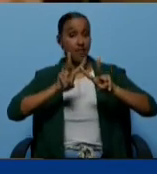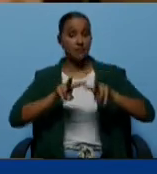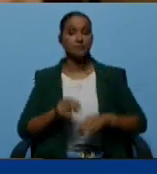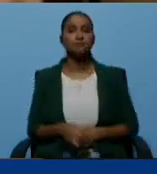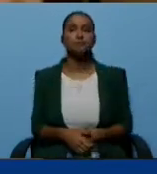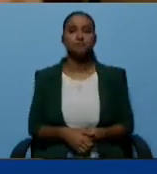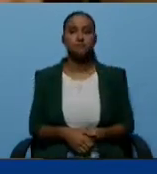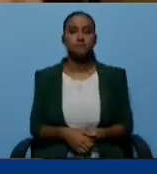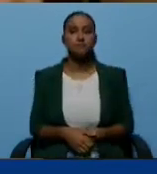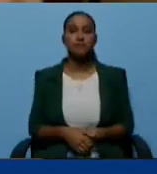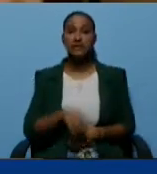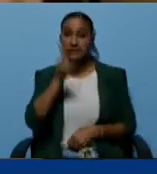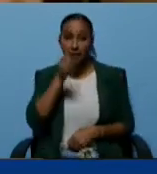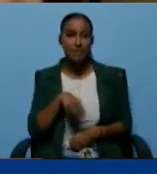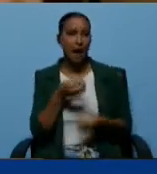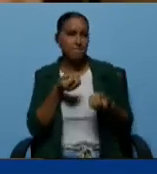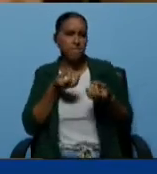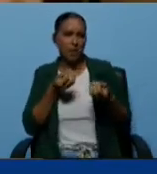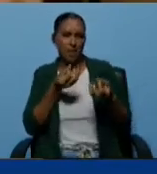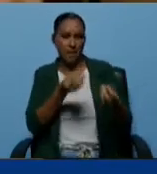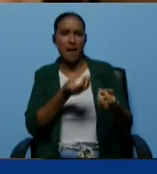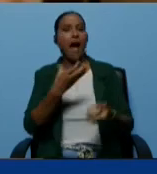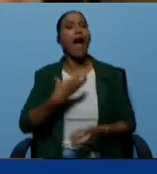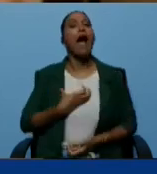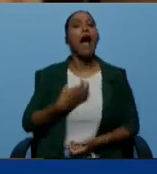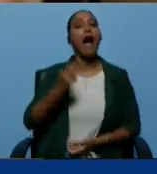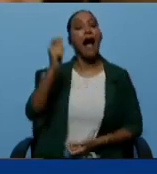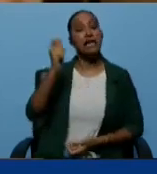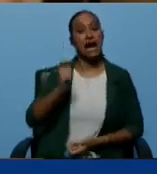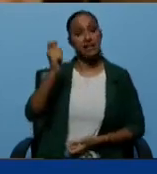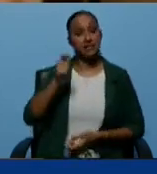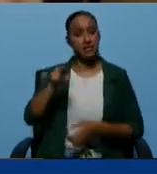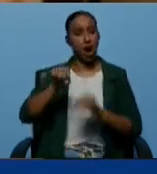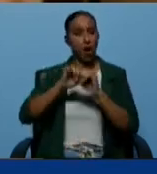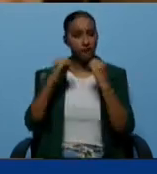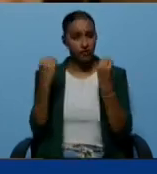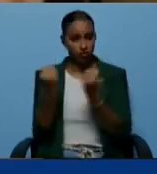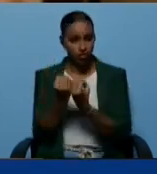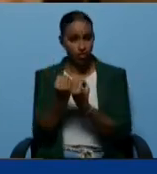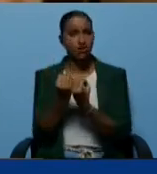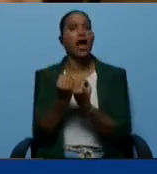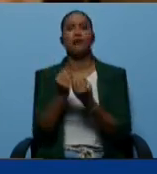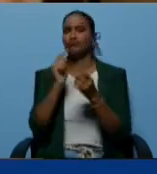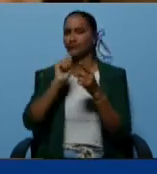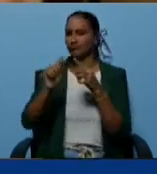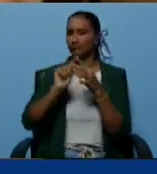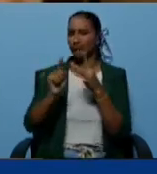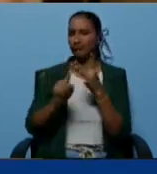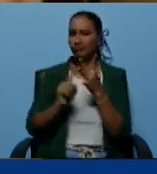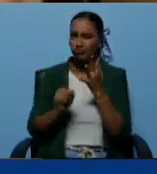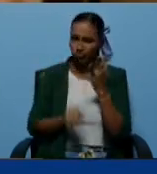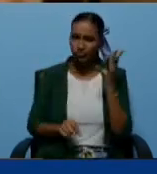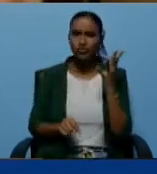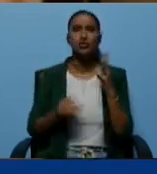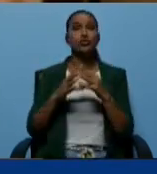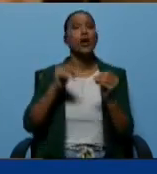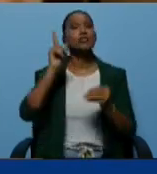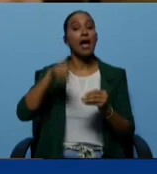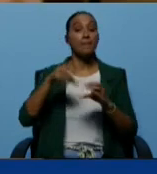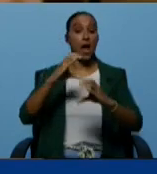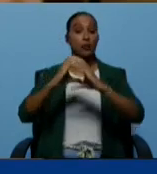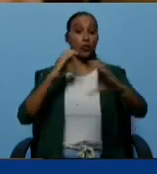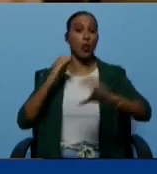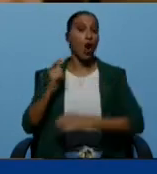se realizaron ataques a las alcaldías de Carirubana, Quíbora y Sotillo, entre otras. En lo que se refiere al transporte